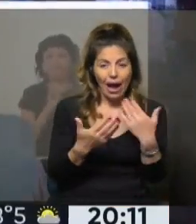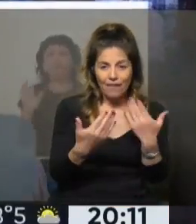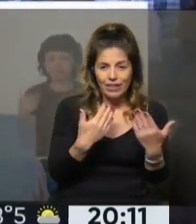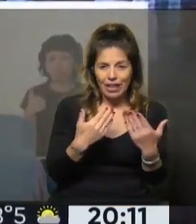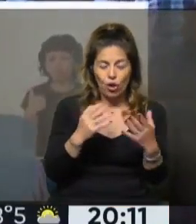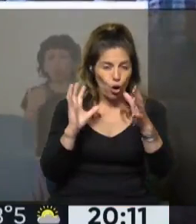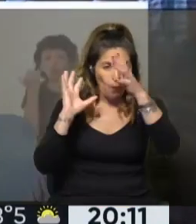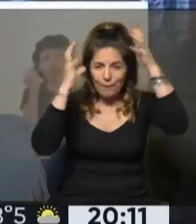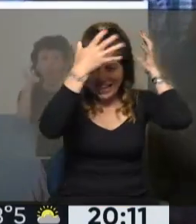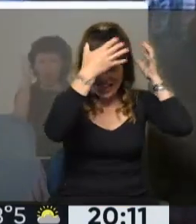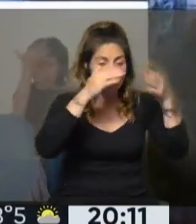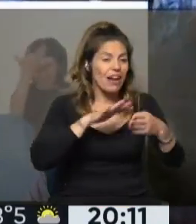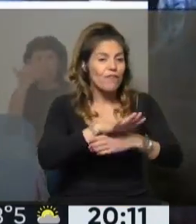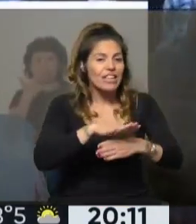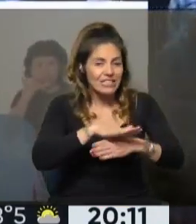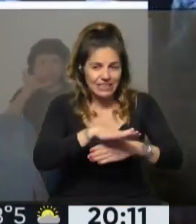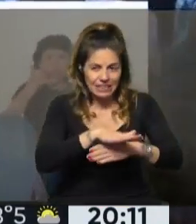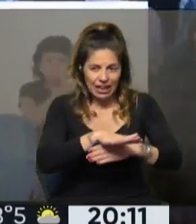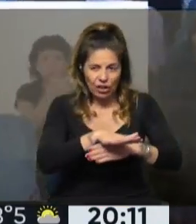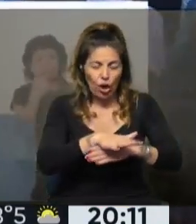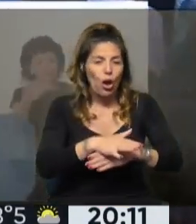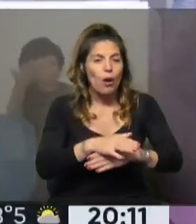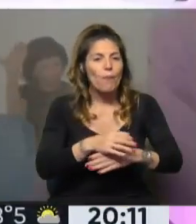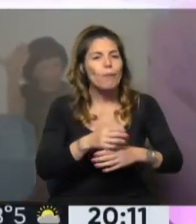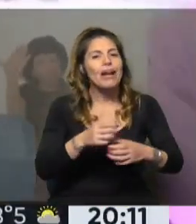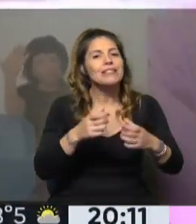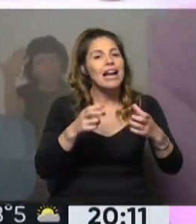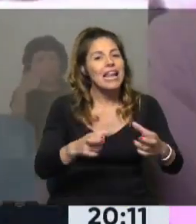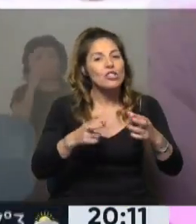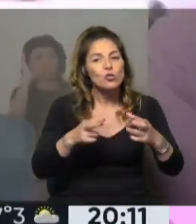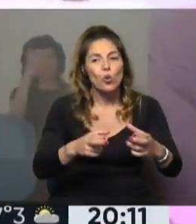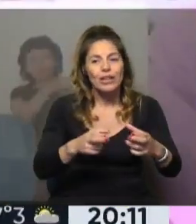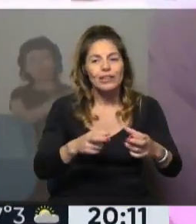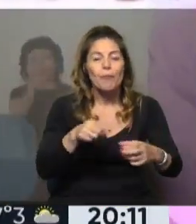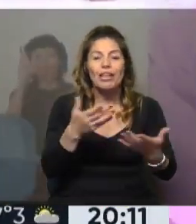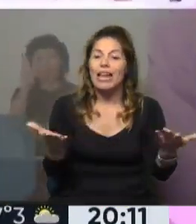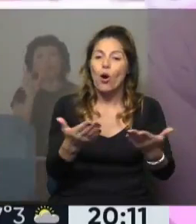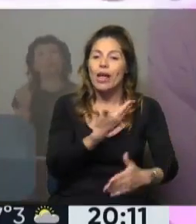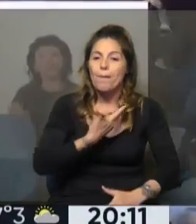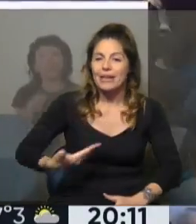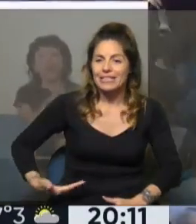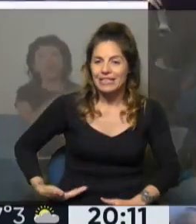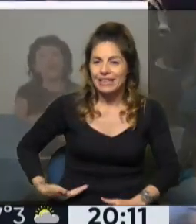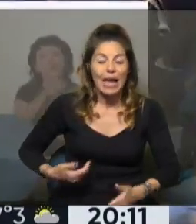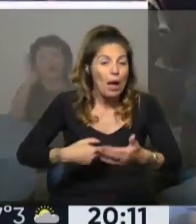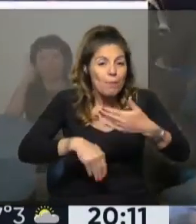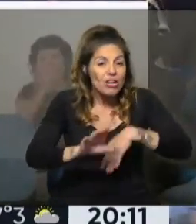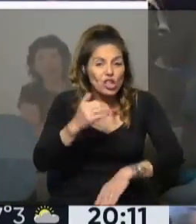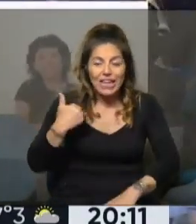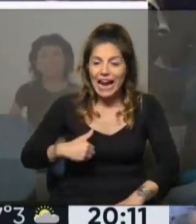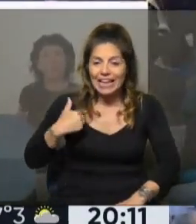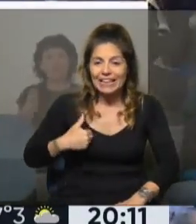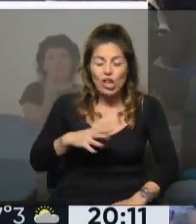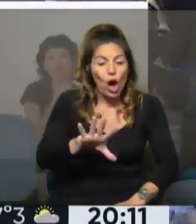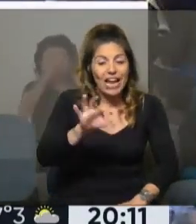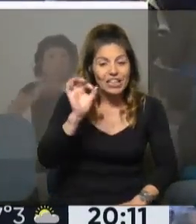Javier m para felicitarlo y para desearle suerte porque es el presidente que la mayoría de los argentinos